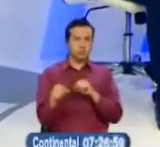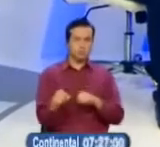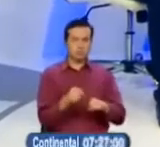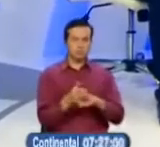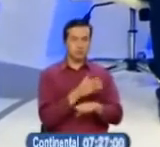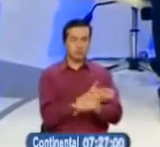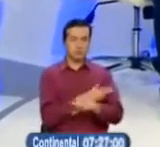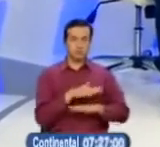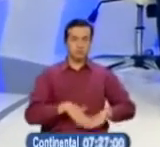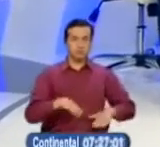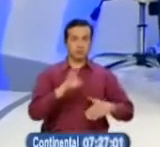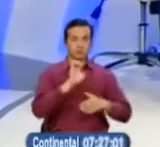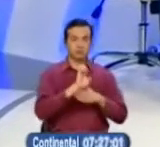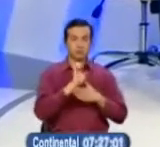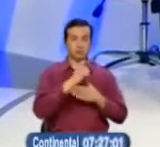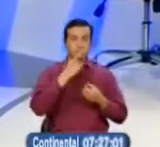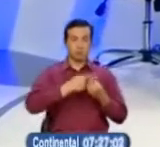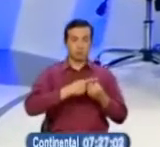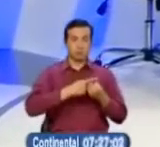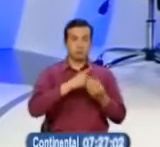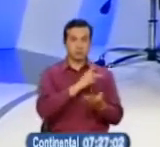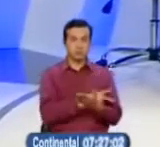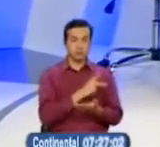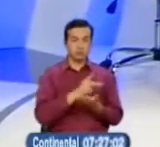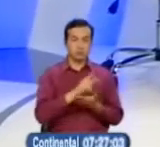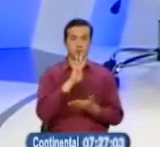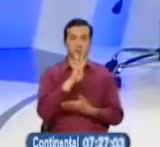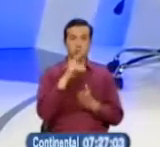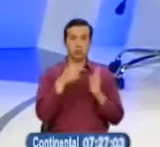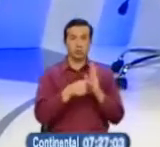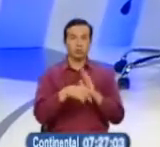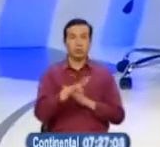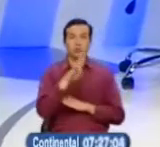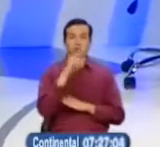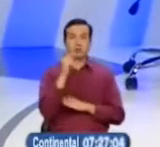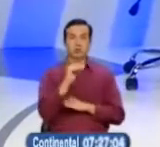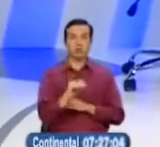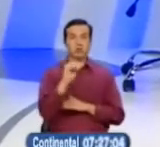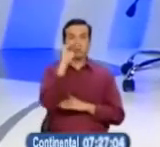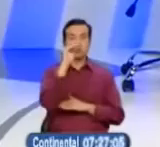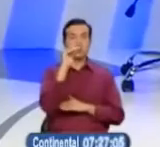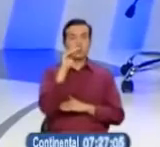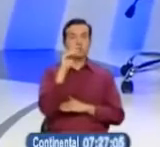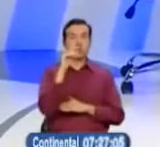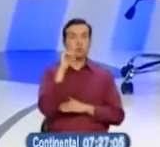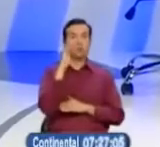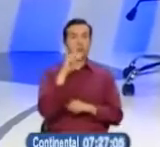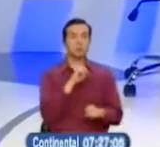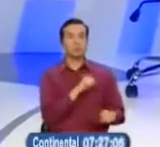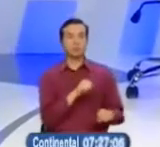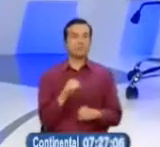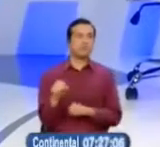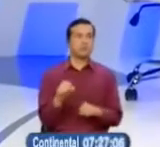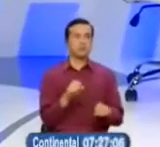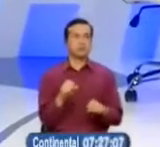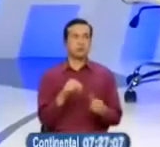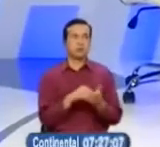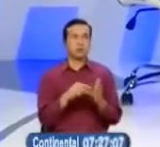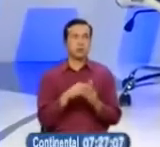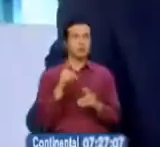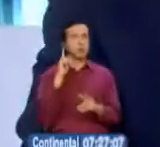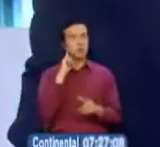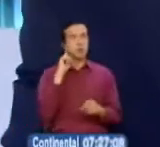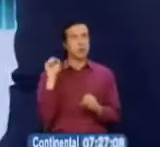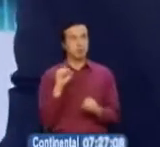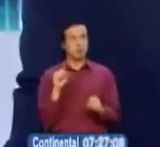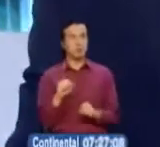que hubo aquí en el Ecuador, en Quito fundamentalmente, o en Pichincha de 4.7, generó bastante ruido. Es decir, ruido me refiero no solo al que trajo ruido,